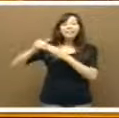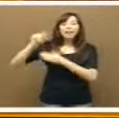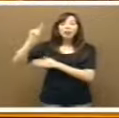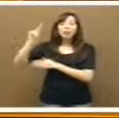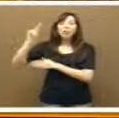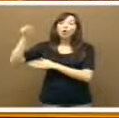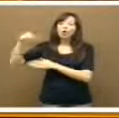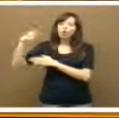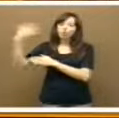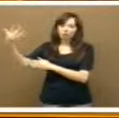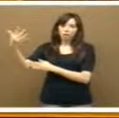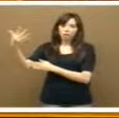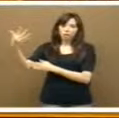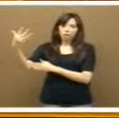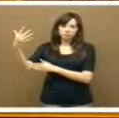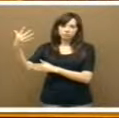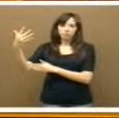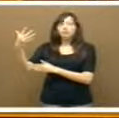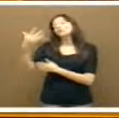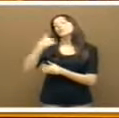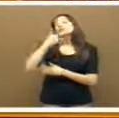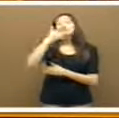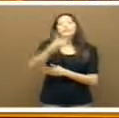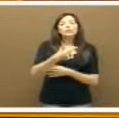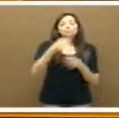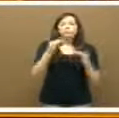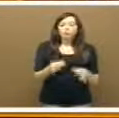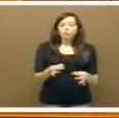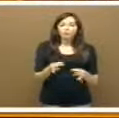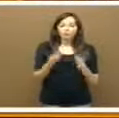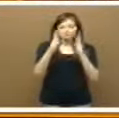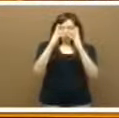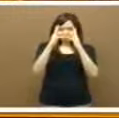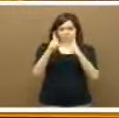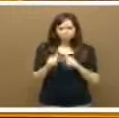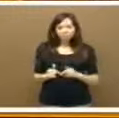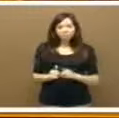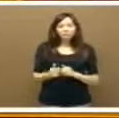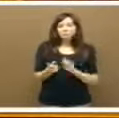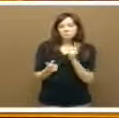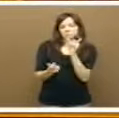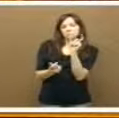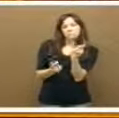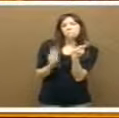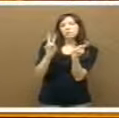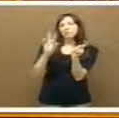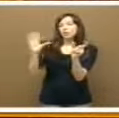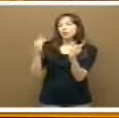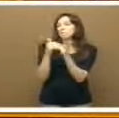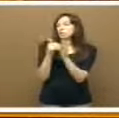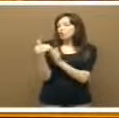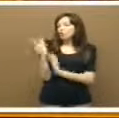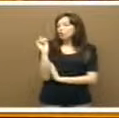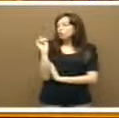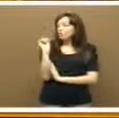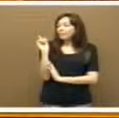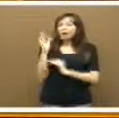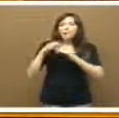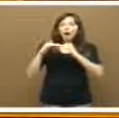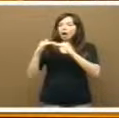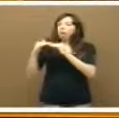Y les puedo decir que calibrar una desviación de tan solo 22 millones para no pasarnos en el